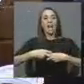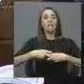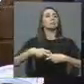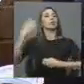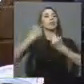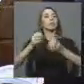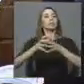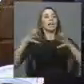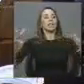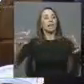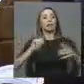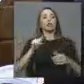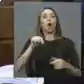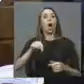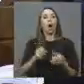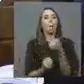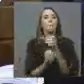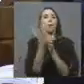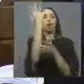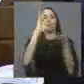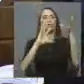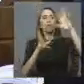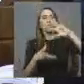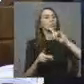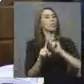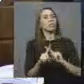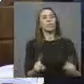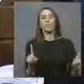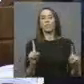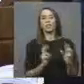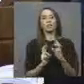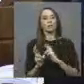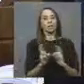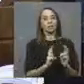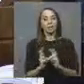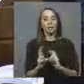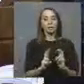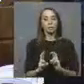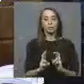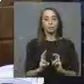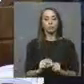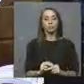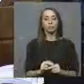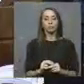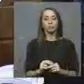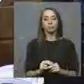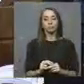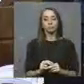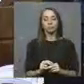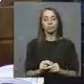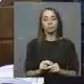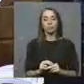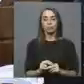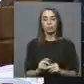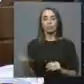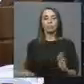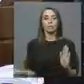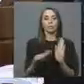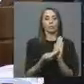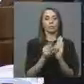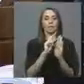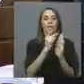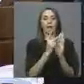moderno que tiene obviamente una forma muy distinta de las relaciones. La indicación de las adecuaciones necesarias